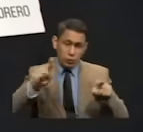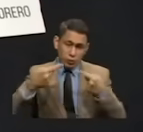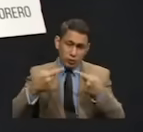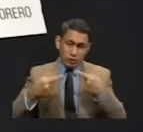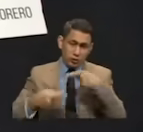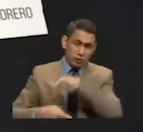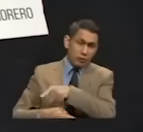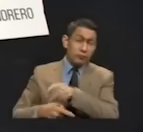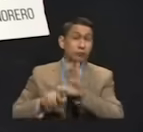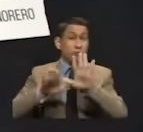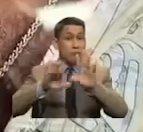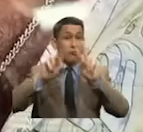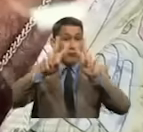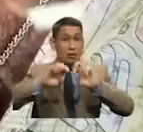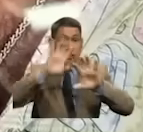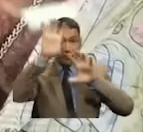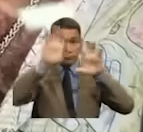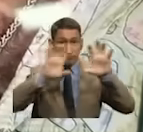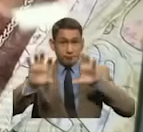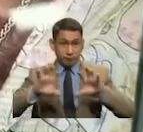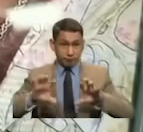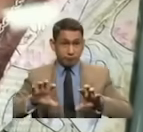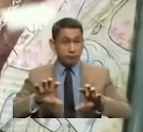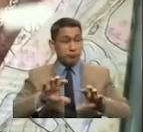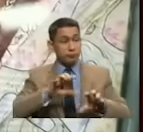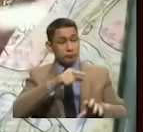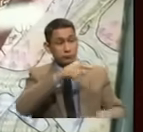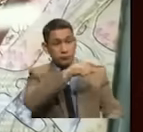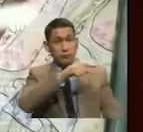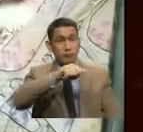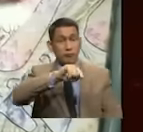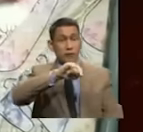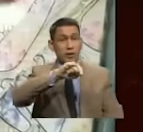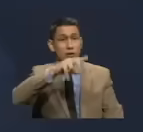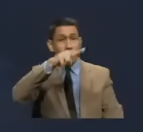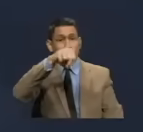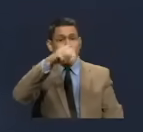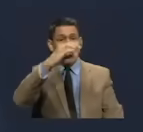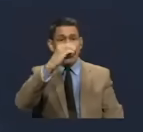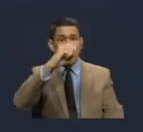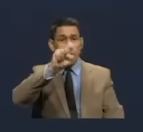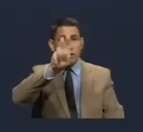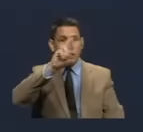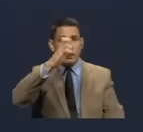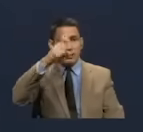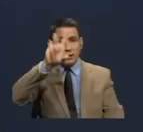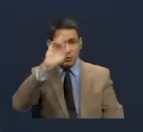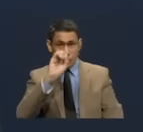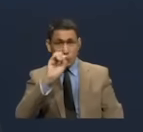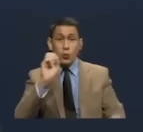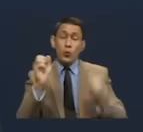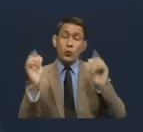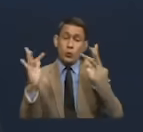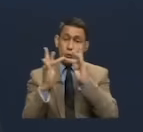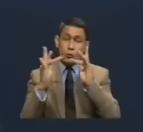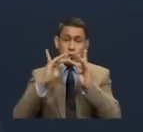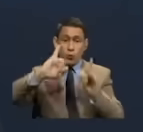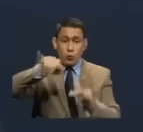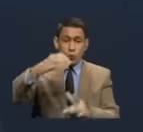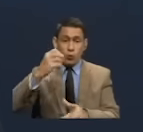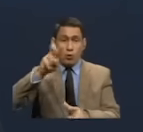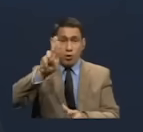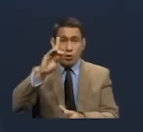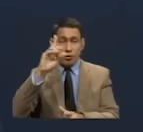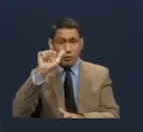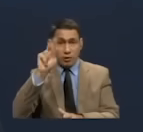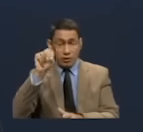chats del caso Metástasis, Leandro Norero y Javier Jordán hablan de esos temas. Ya tengo los gatos para FD. Voy